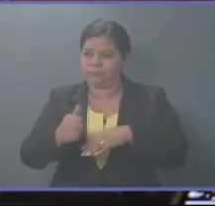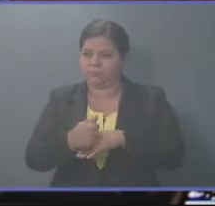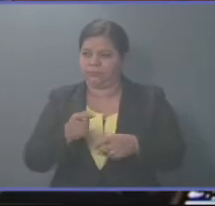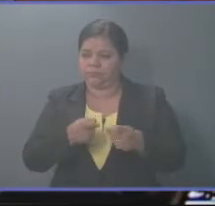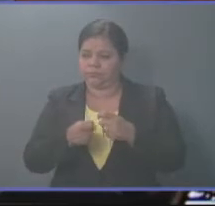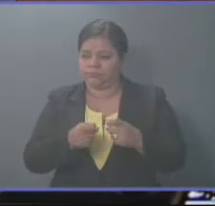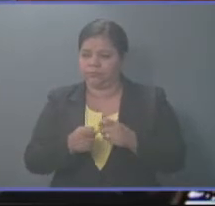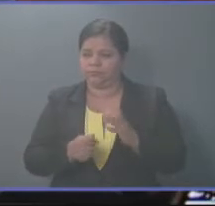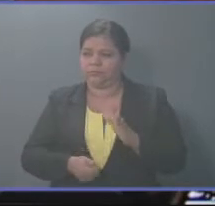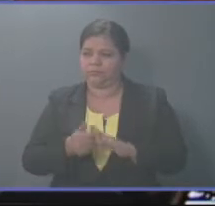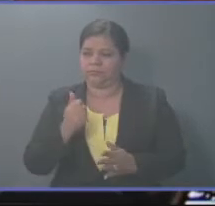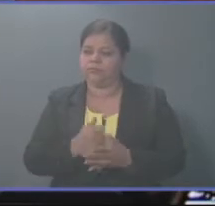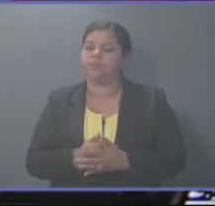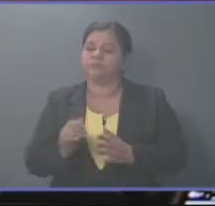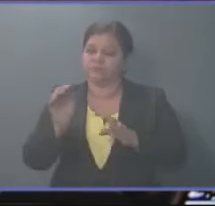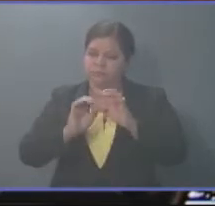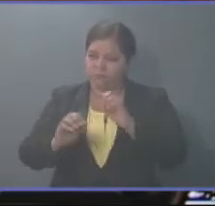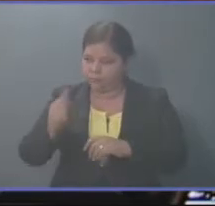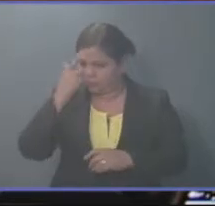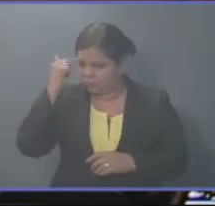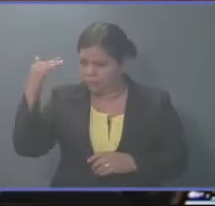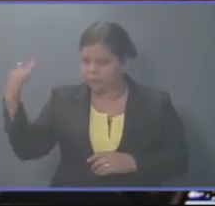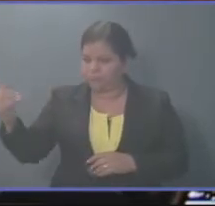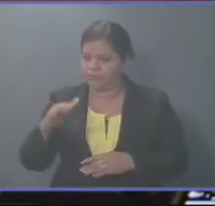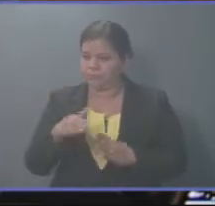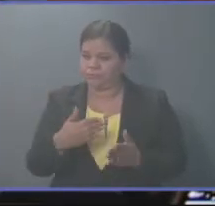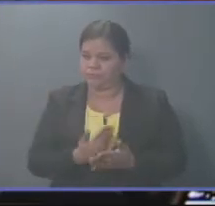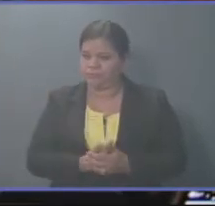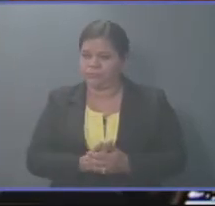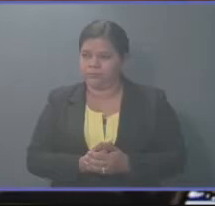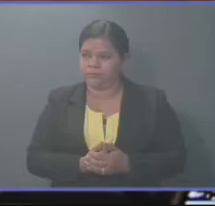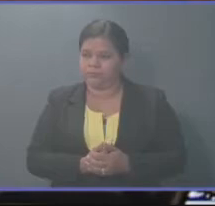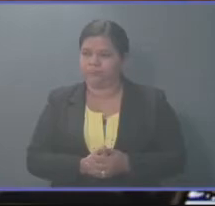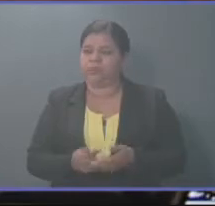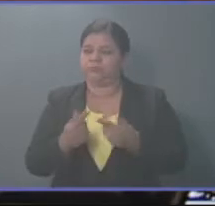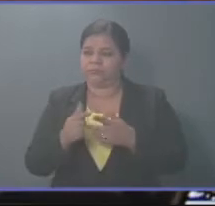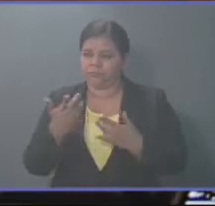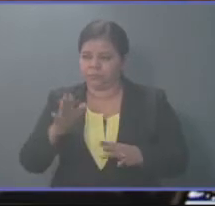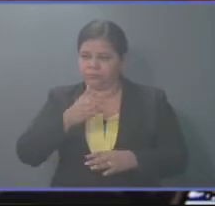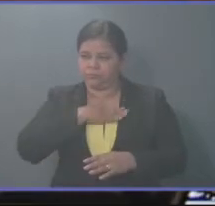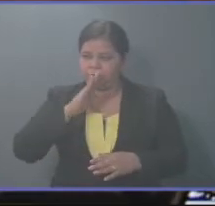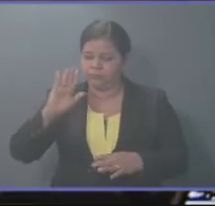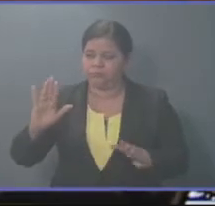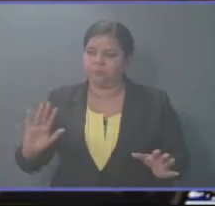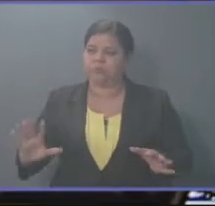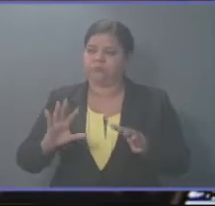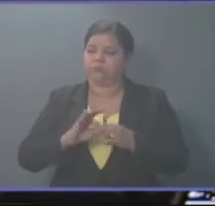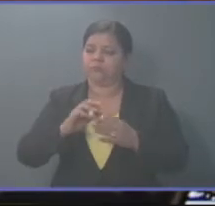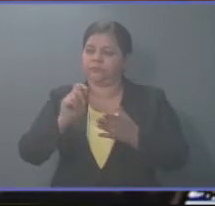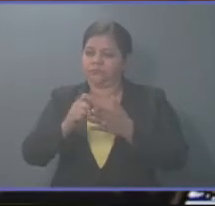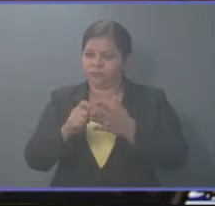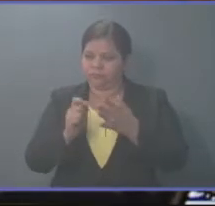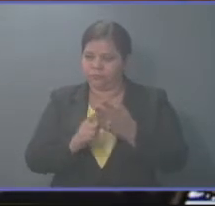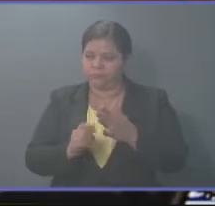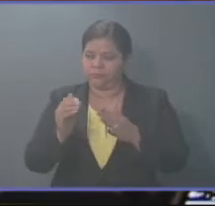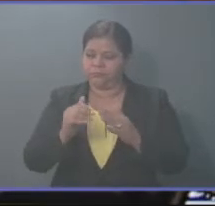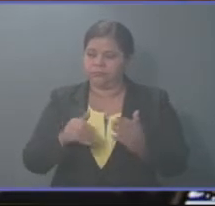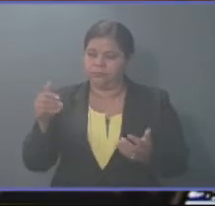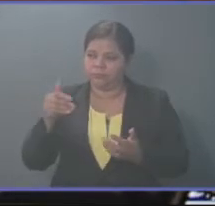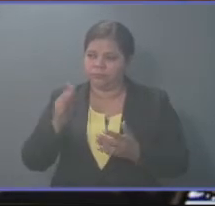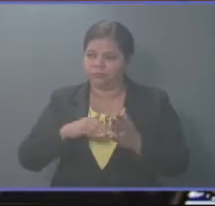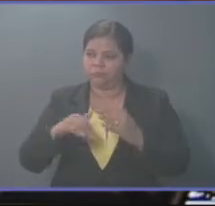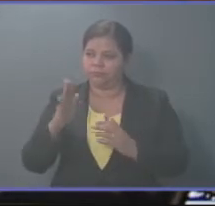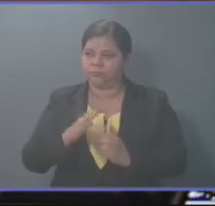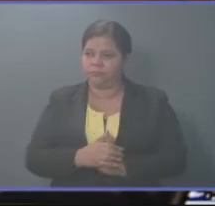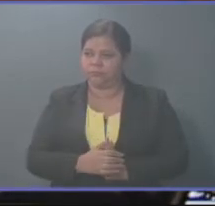en la implementación y evaluación de las políticas públicas, es obligatorio cumplimiento el principio de interés superior de las